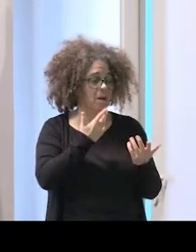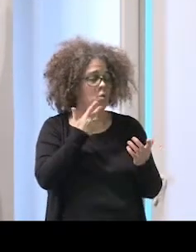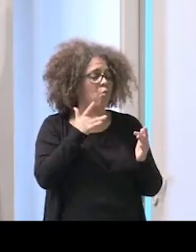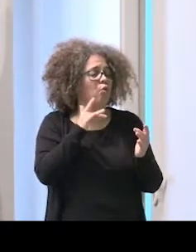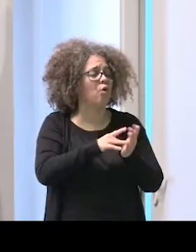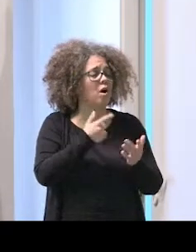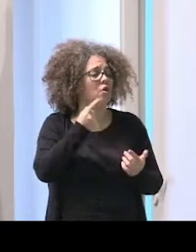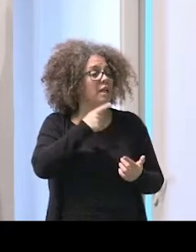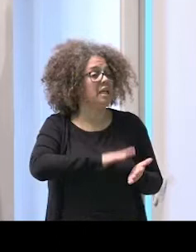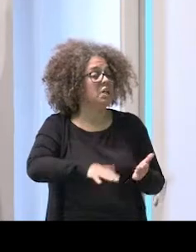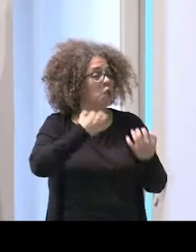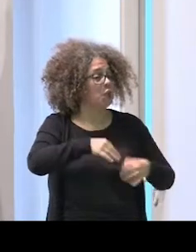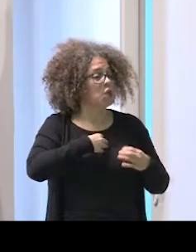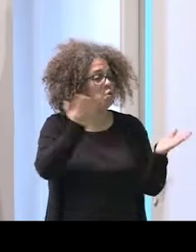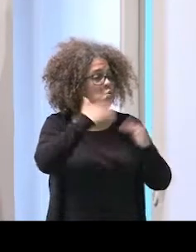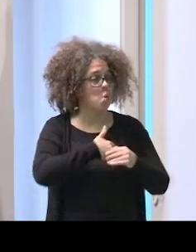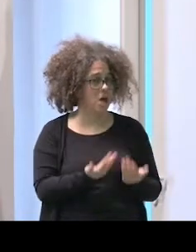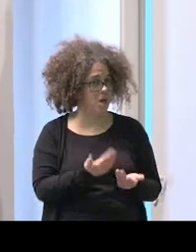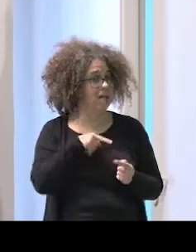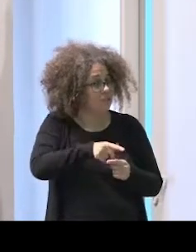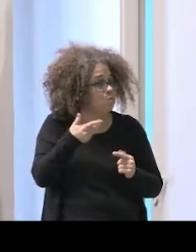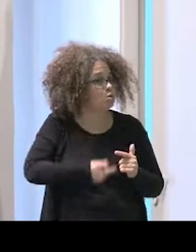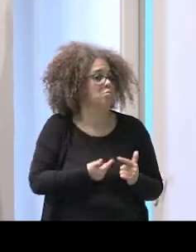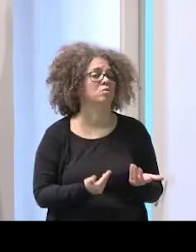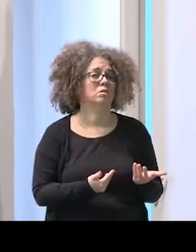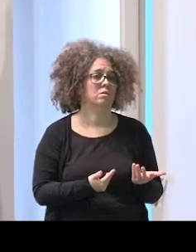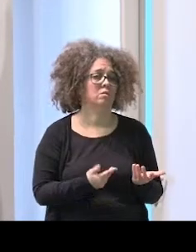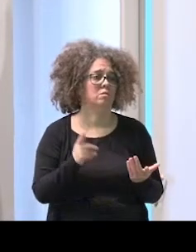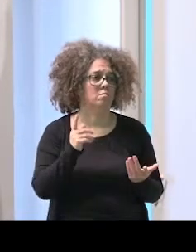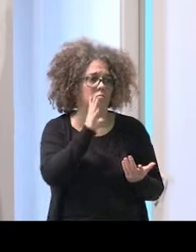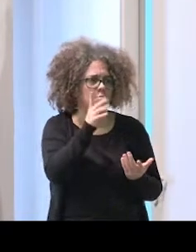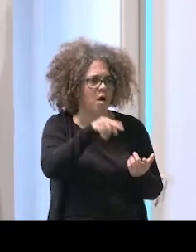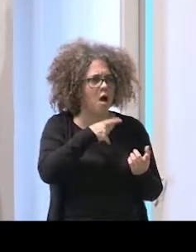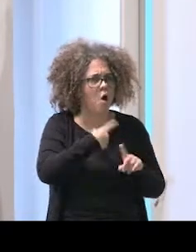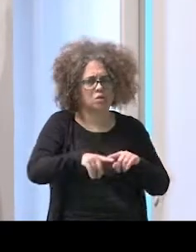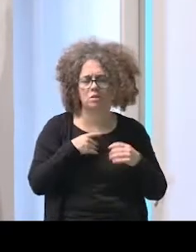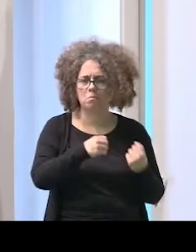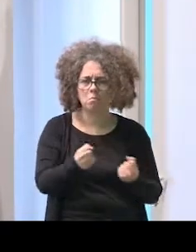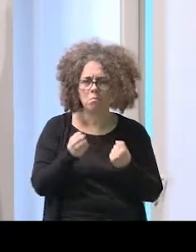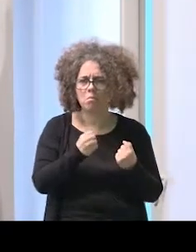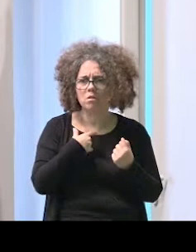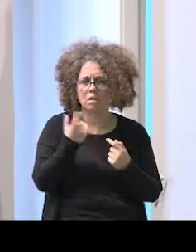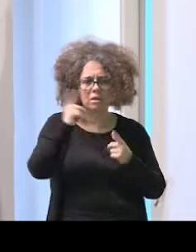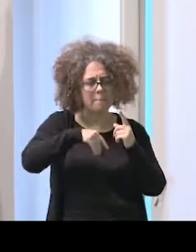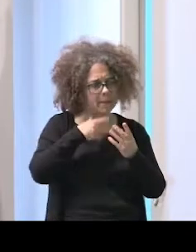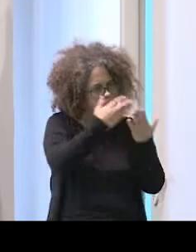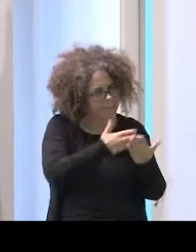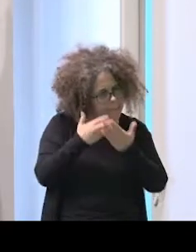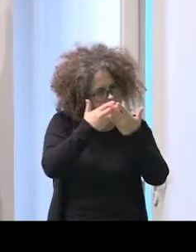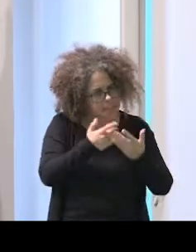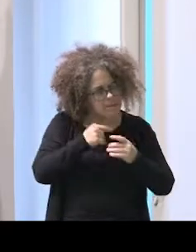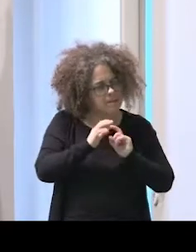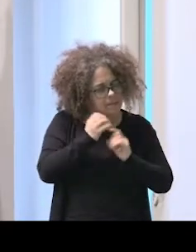asintomáticos, ¿vale? Esto es muy importante porque hay estudios, por ejemplo, muy potentes que estudian el citomegalovirus y